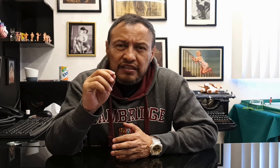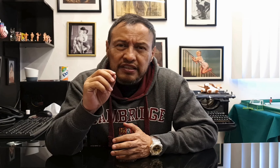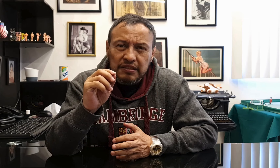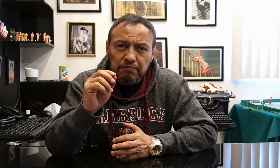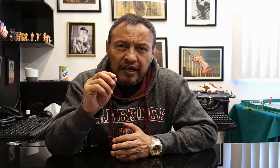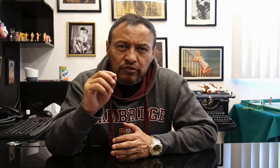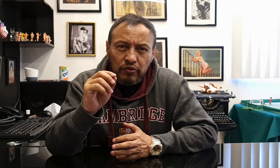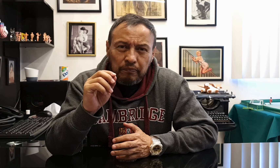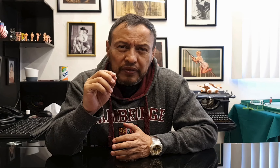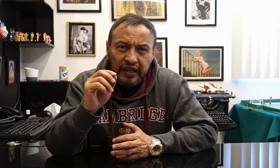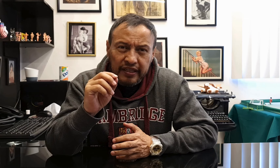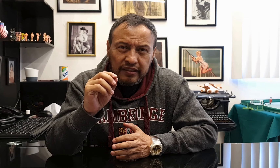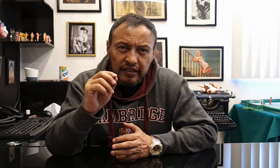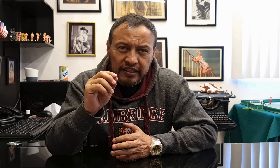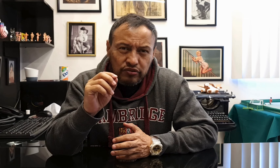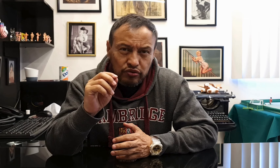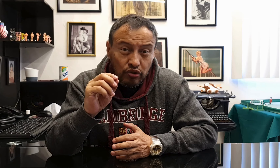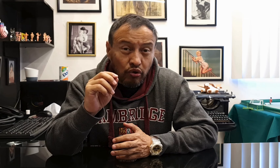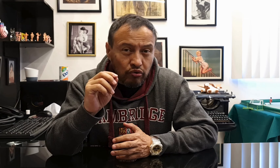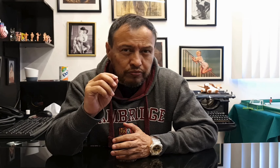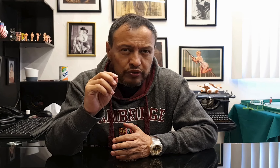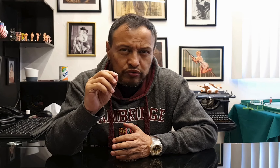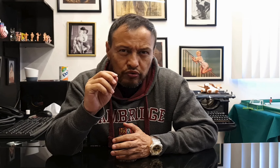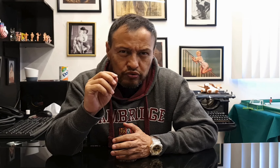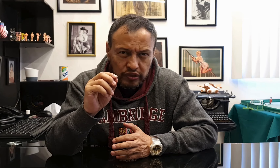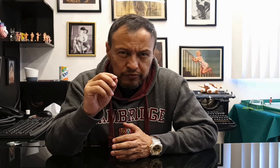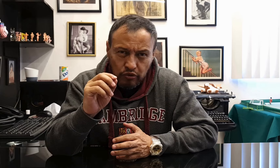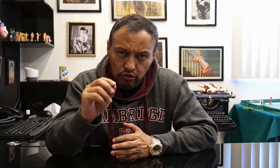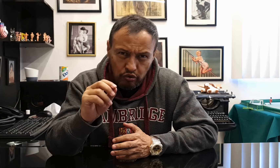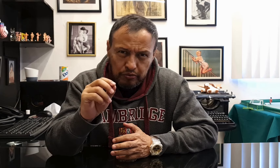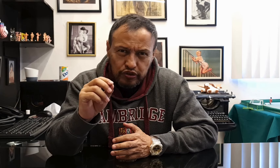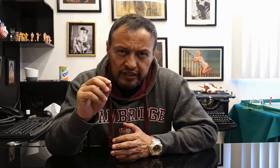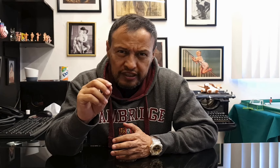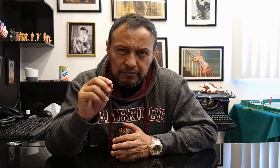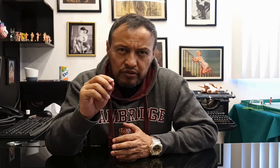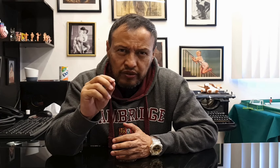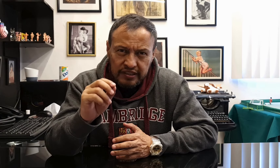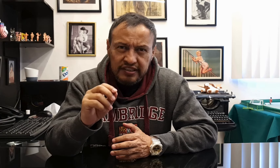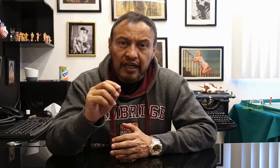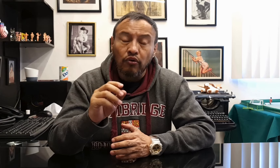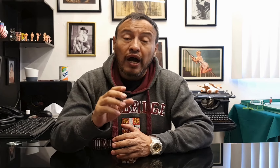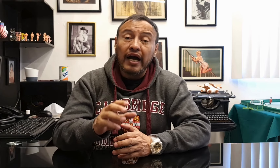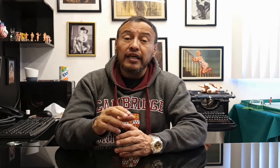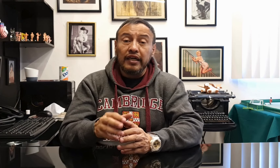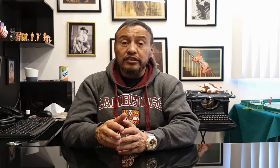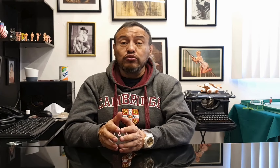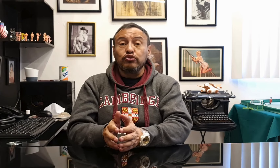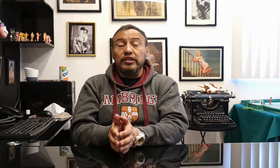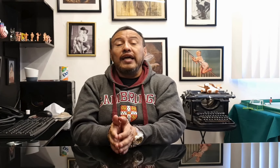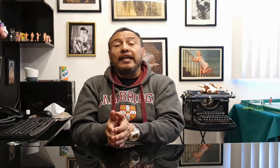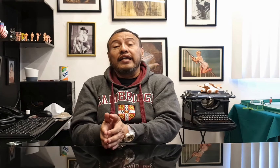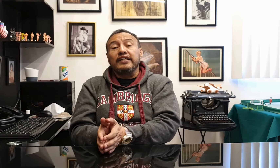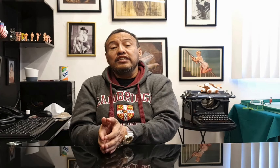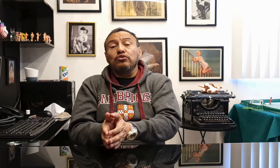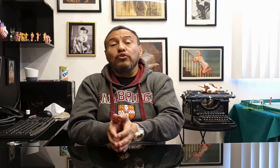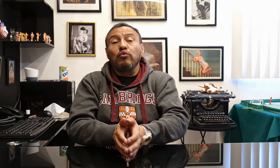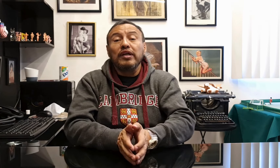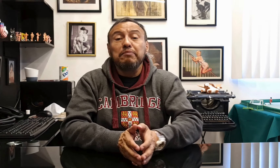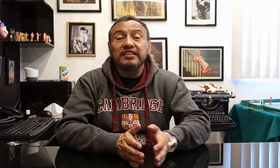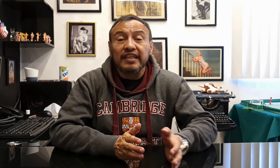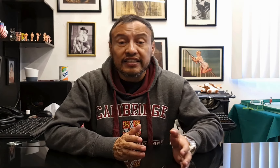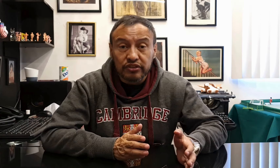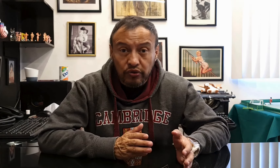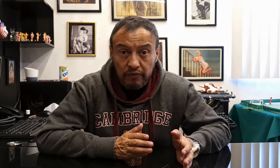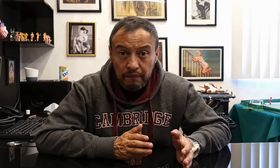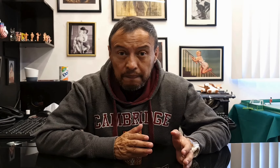hayan participado en estos conubios con los grupos del crimen organizado. Hay, eso sí, el registro de